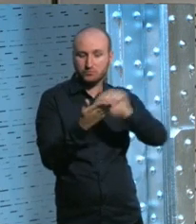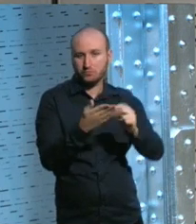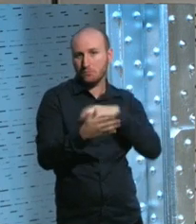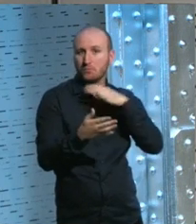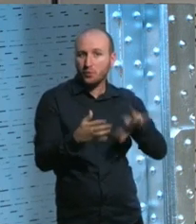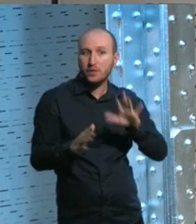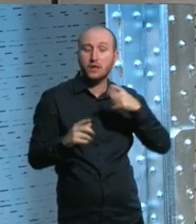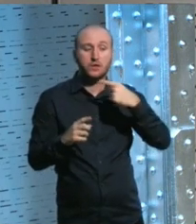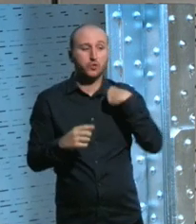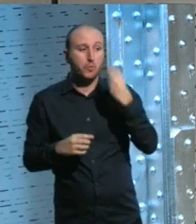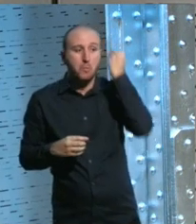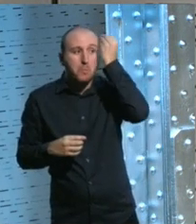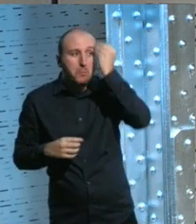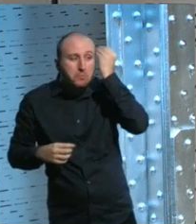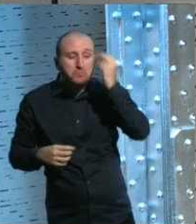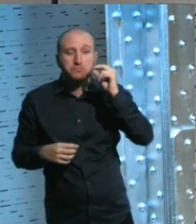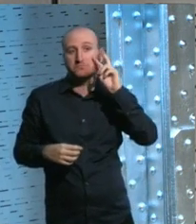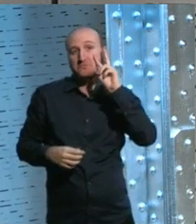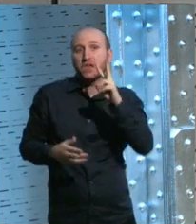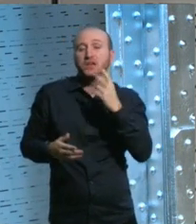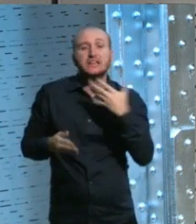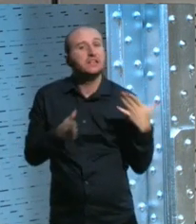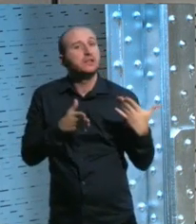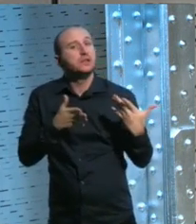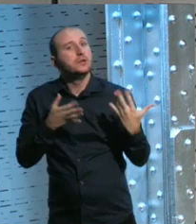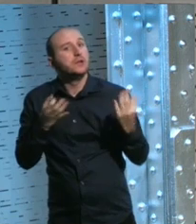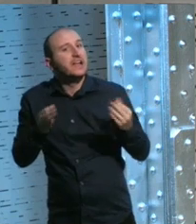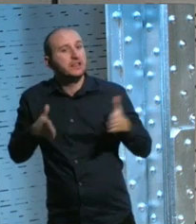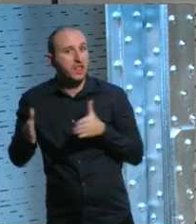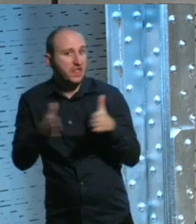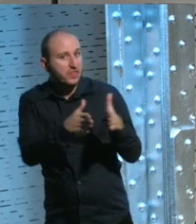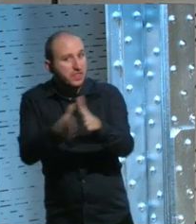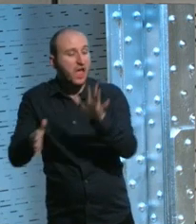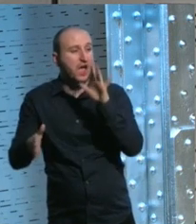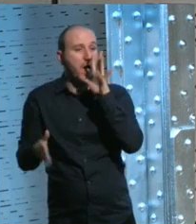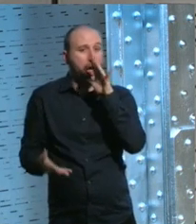yo veo tendencias que